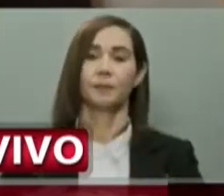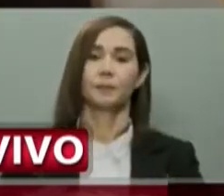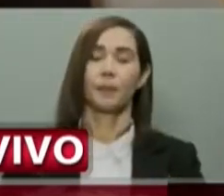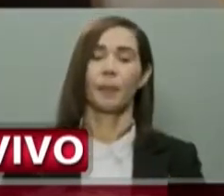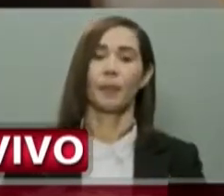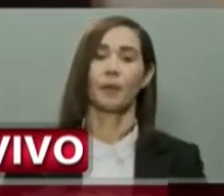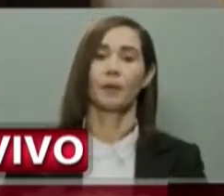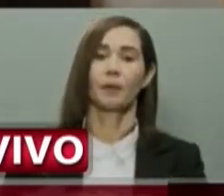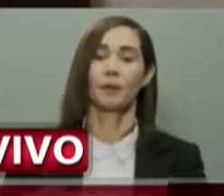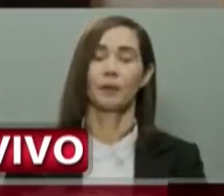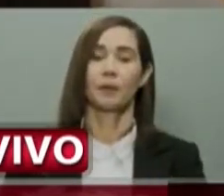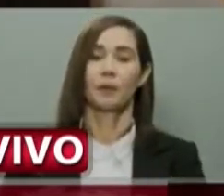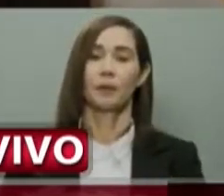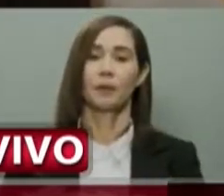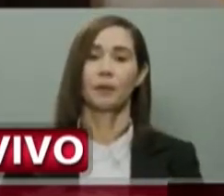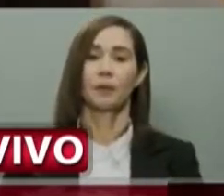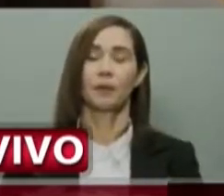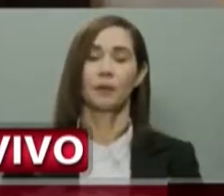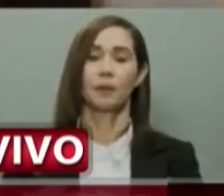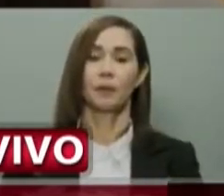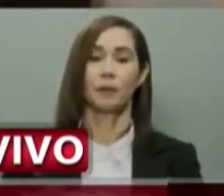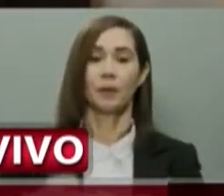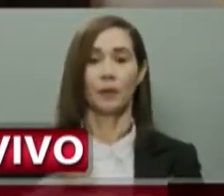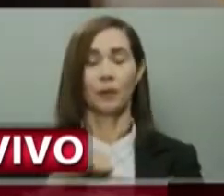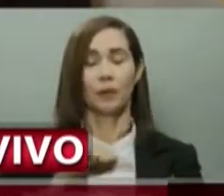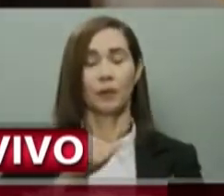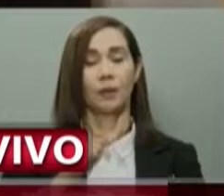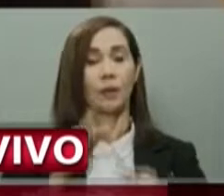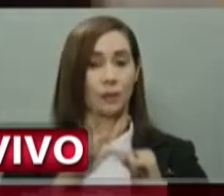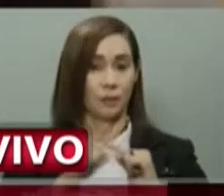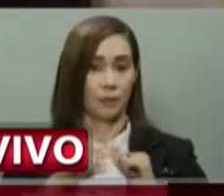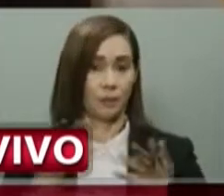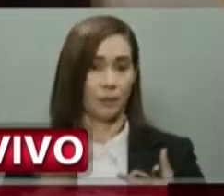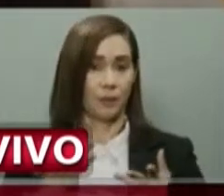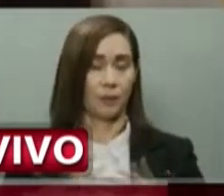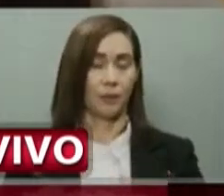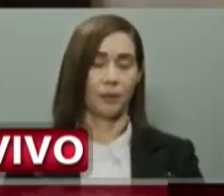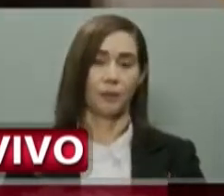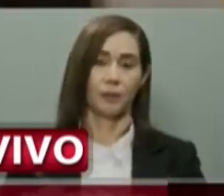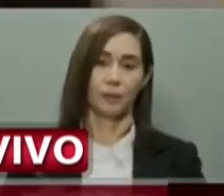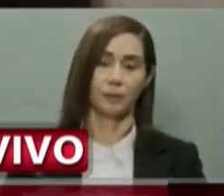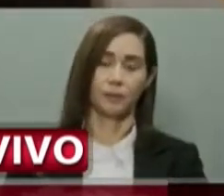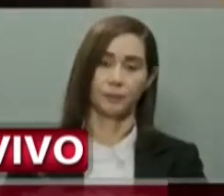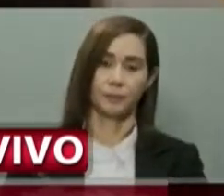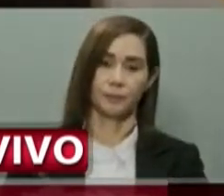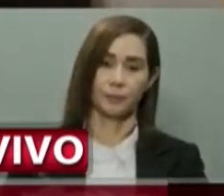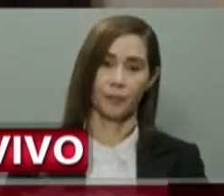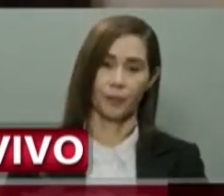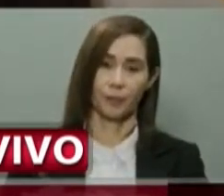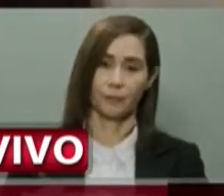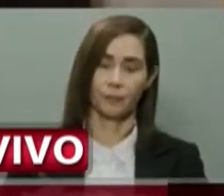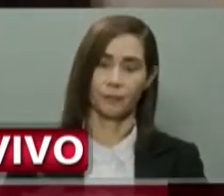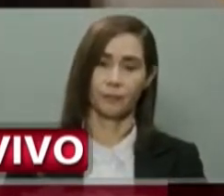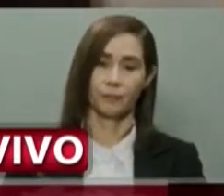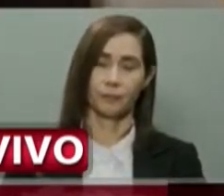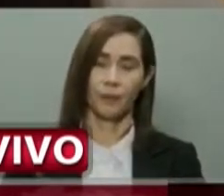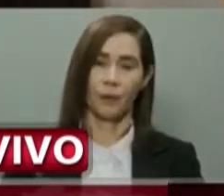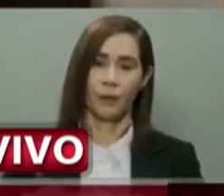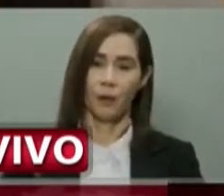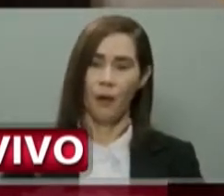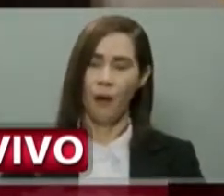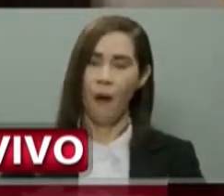caso del comercio al detalle, en los otros casos, pues ellos, cada